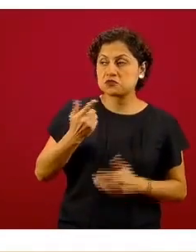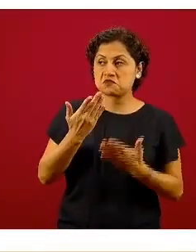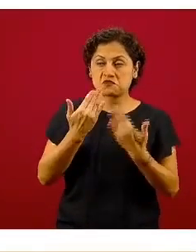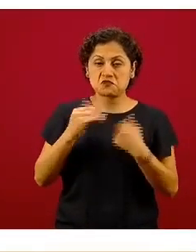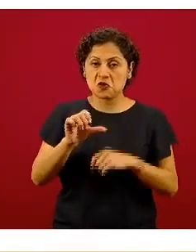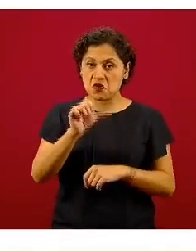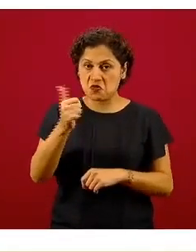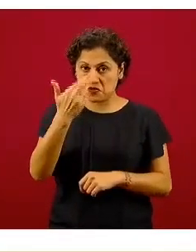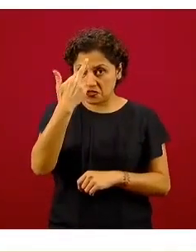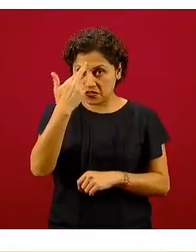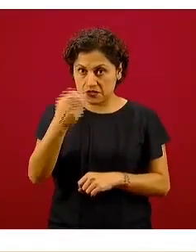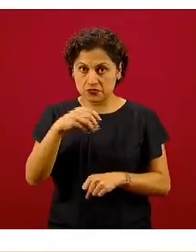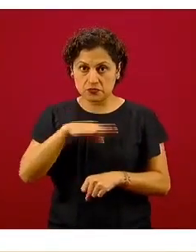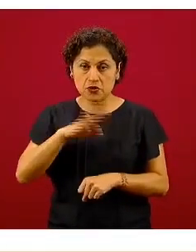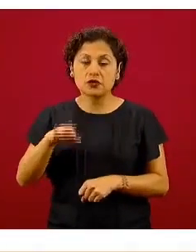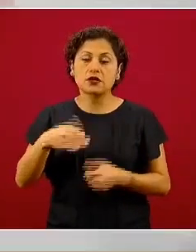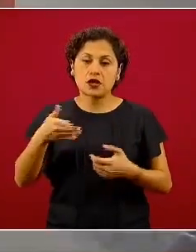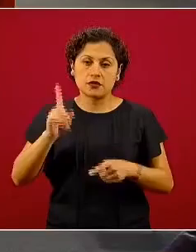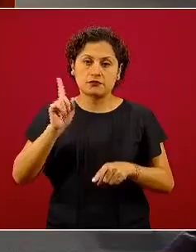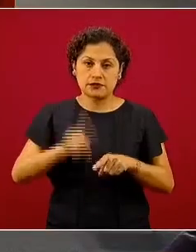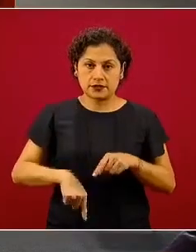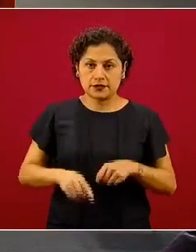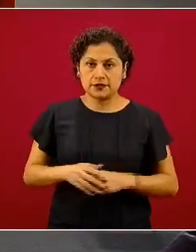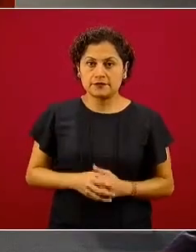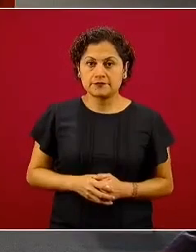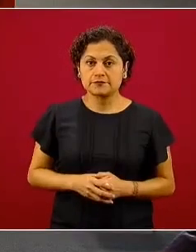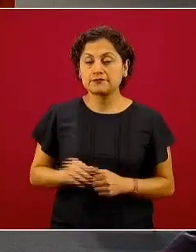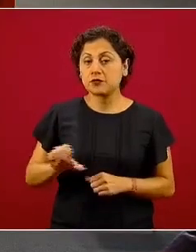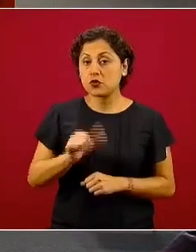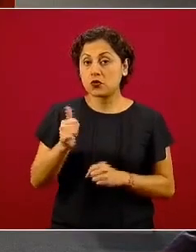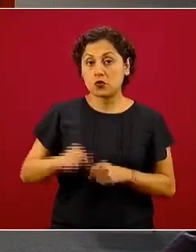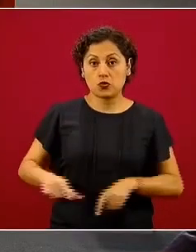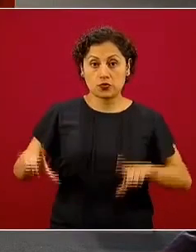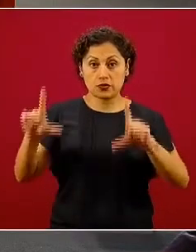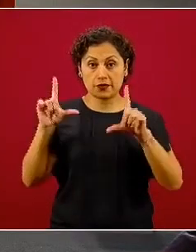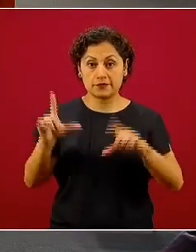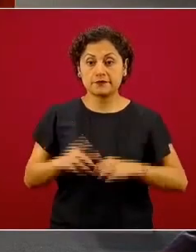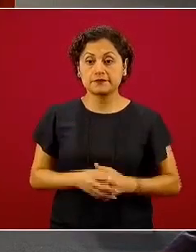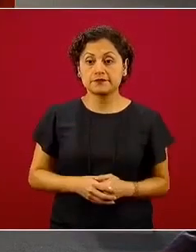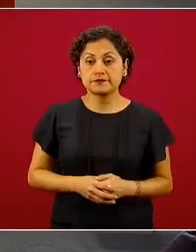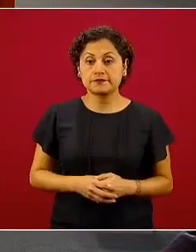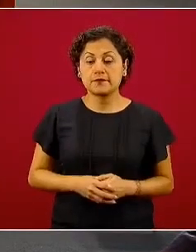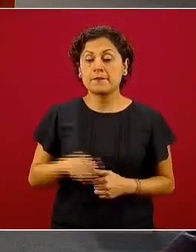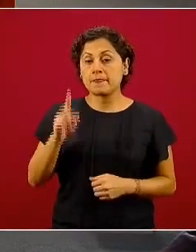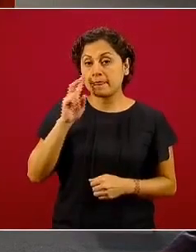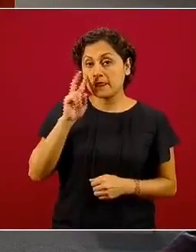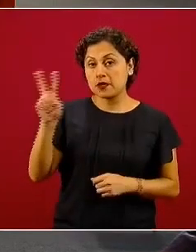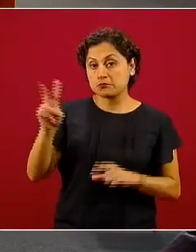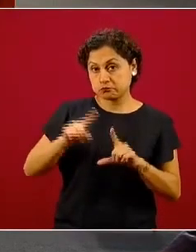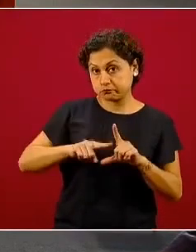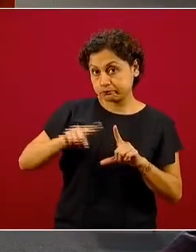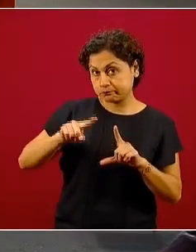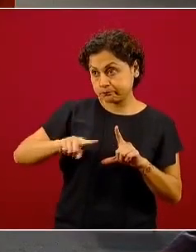la prueba. La siguiente diapositiva podemos ver nuestra curva epidémica,